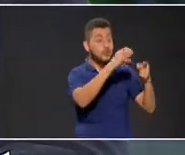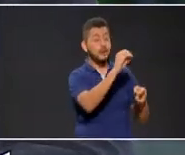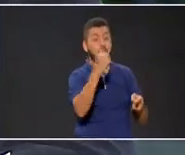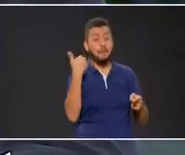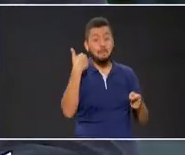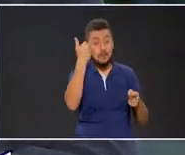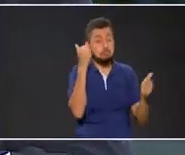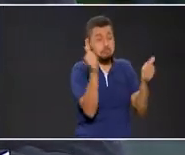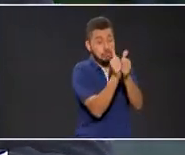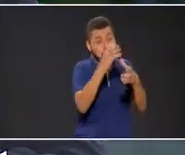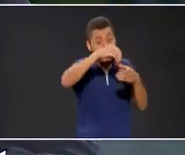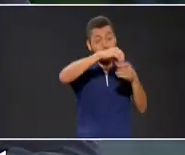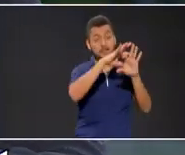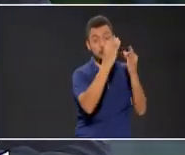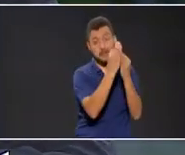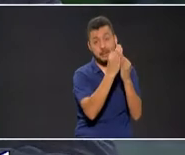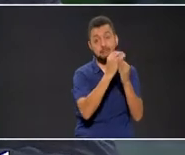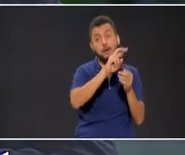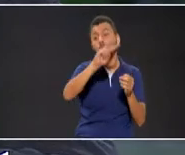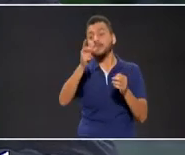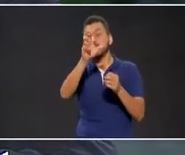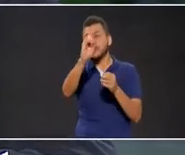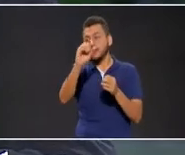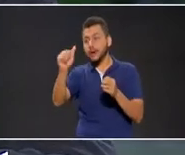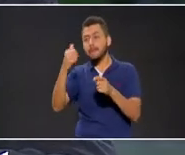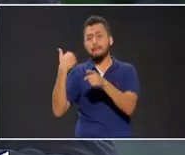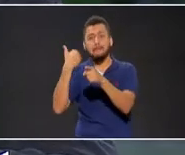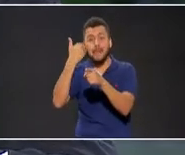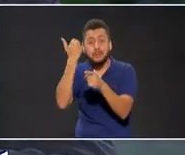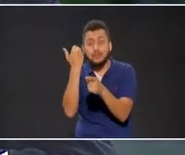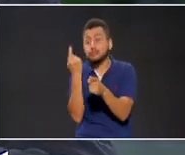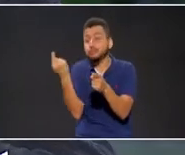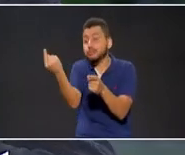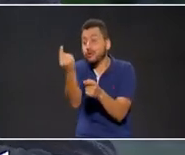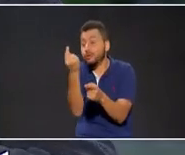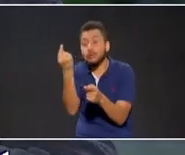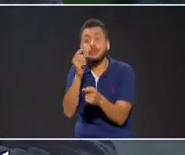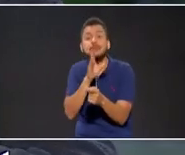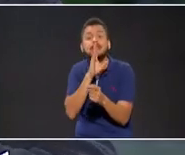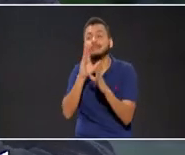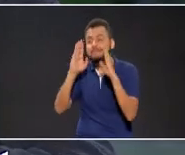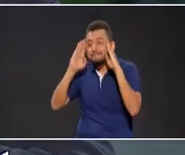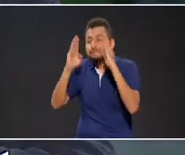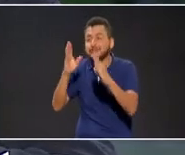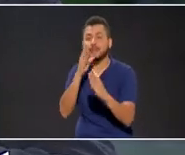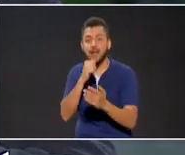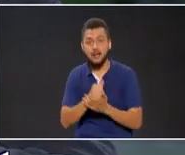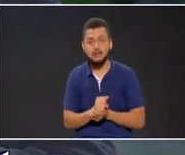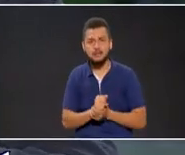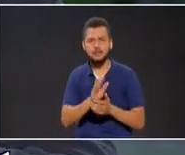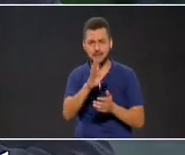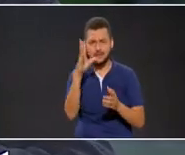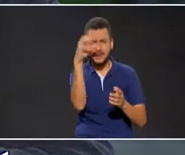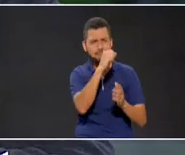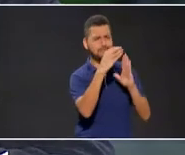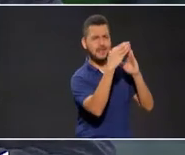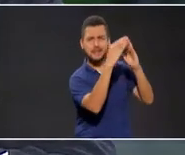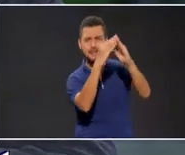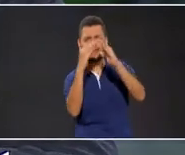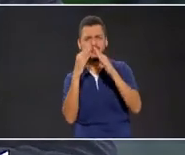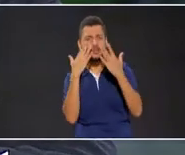carece de familia para las personas que carecen de familia que por lo general están ubicadas en los estratos 1 2 y 3 y son la